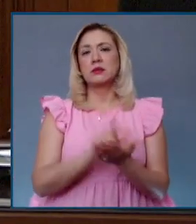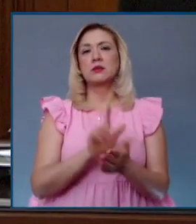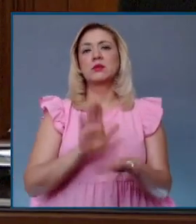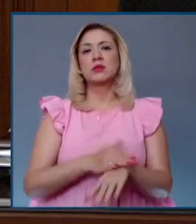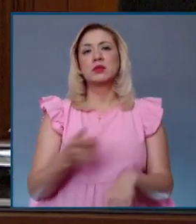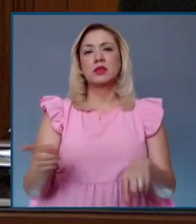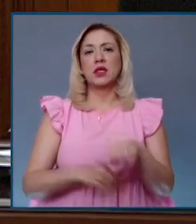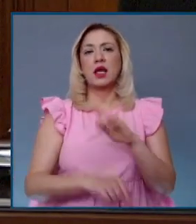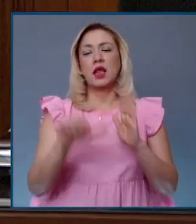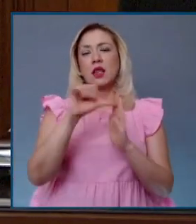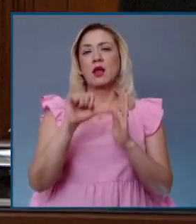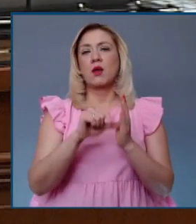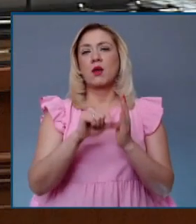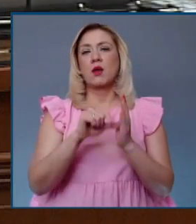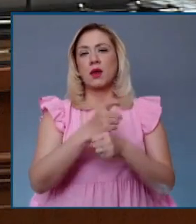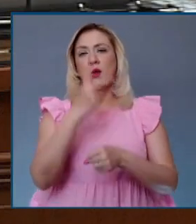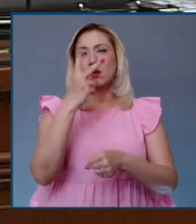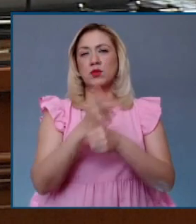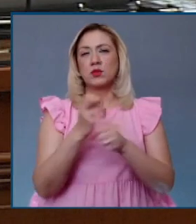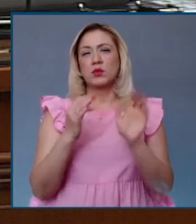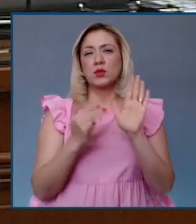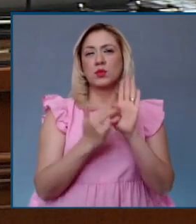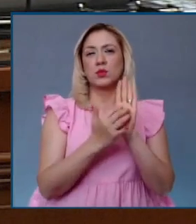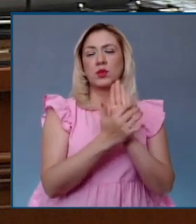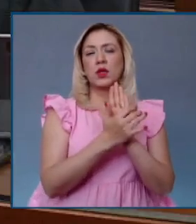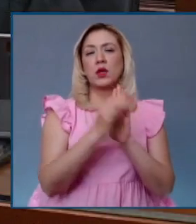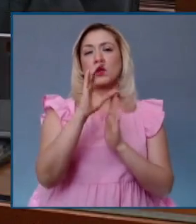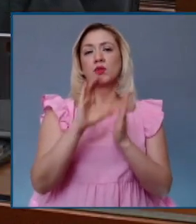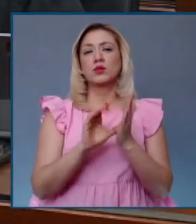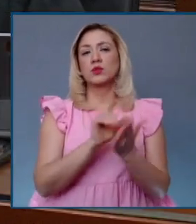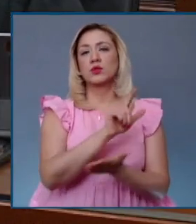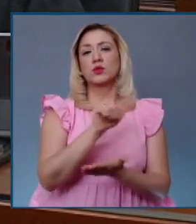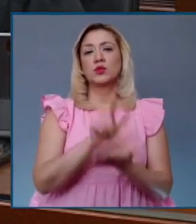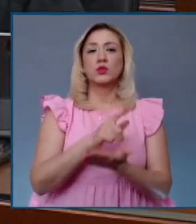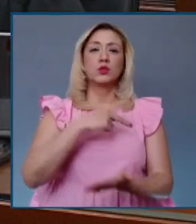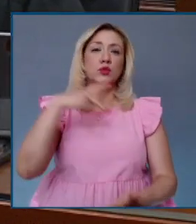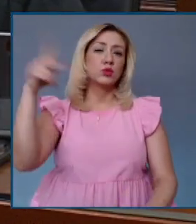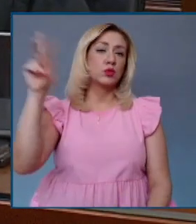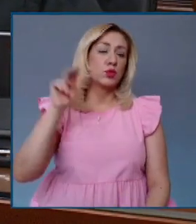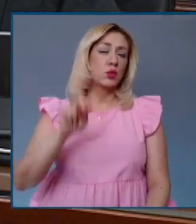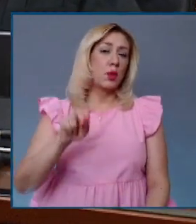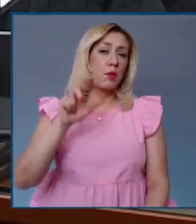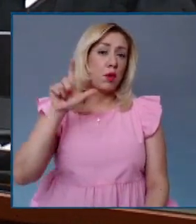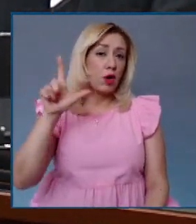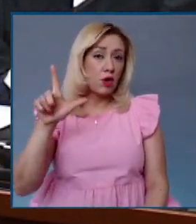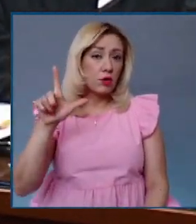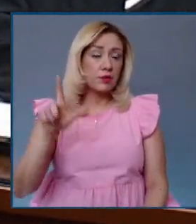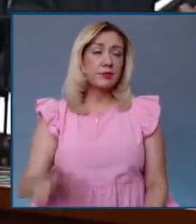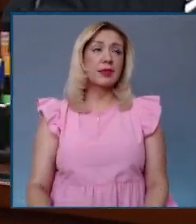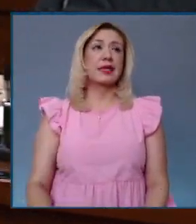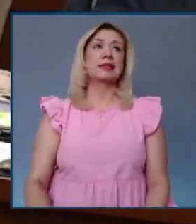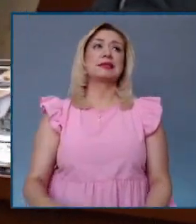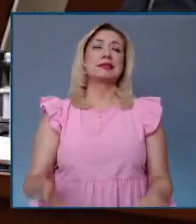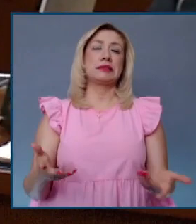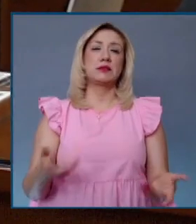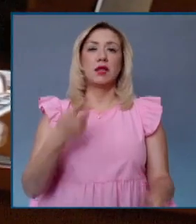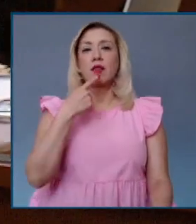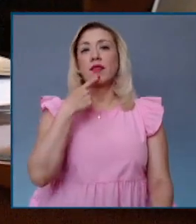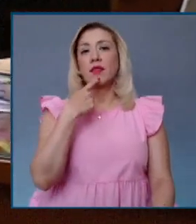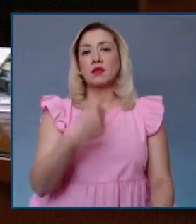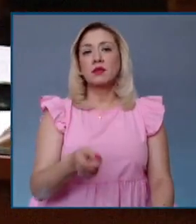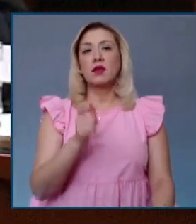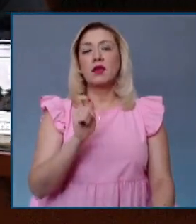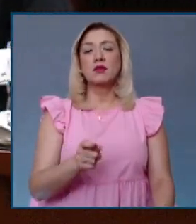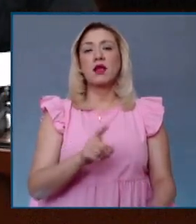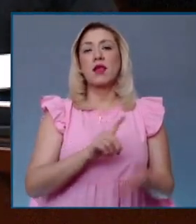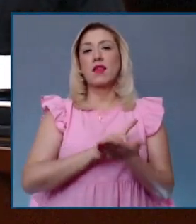párrafo 2 de la Constitución Política del Estado de Nuevo León, disposición que establecía la tutela del derecho a la vida, precisando